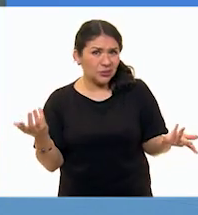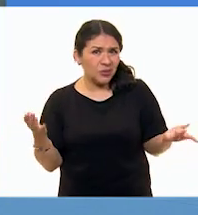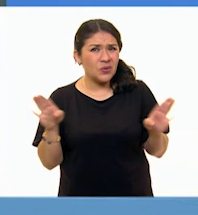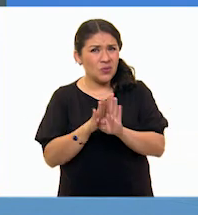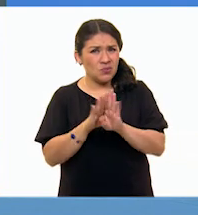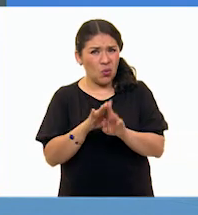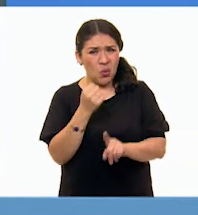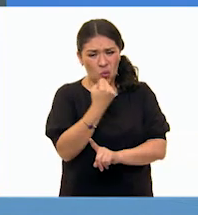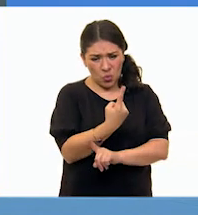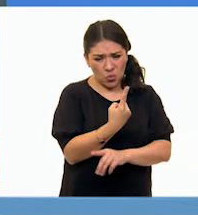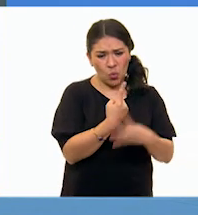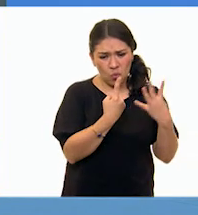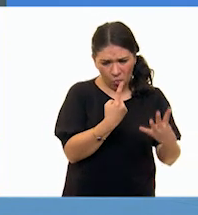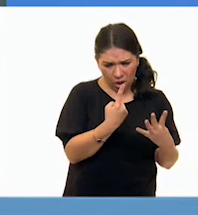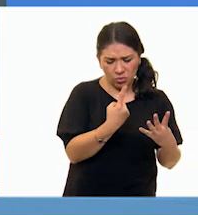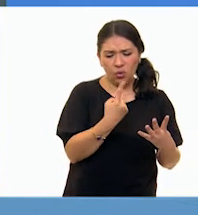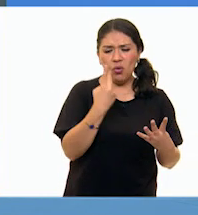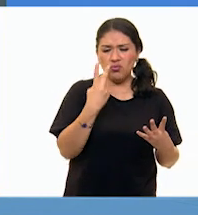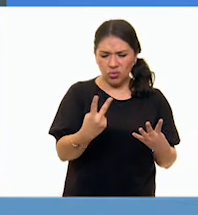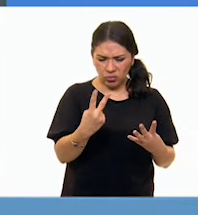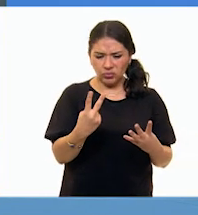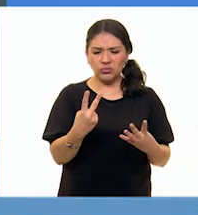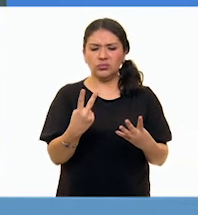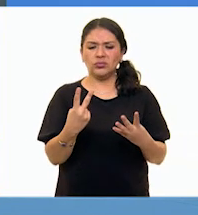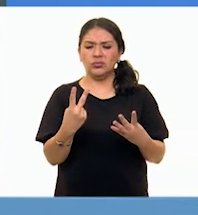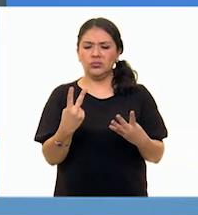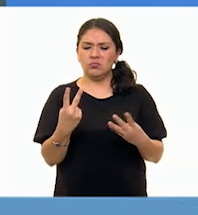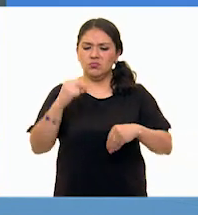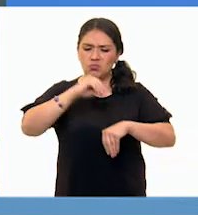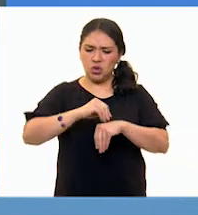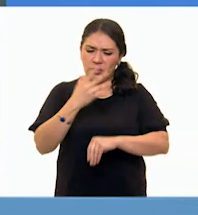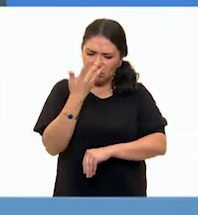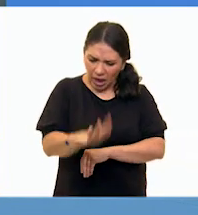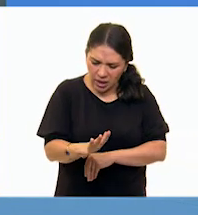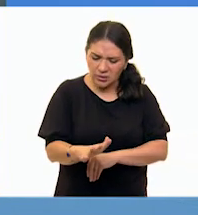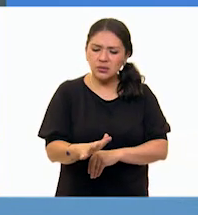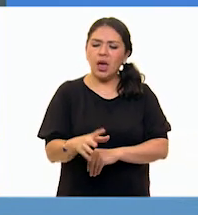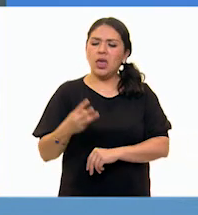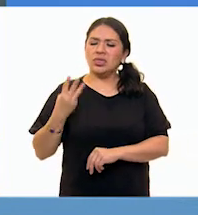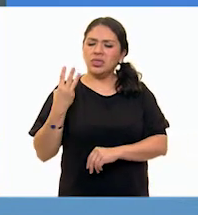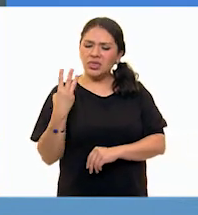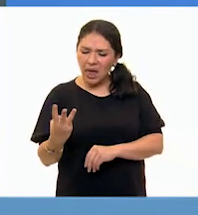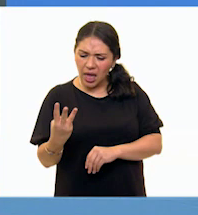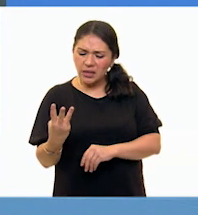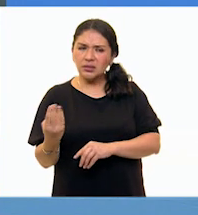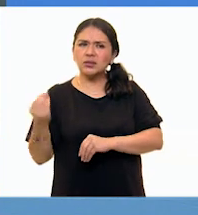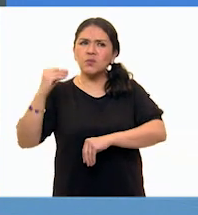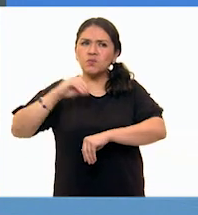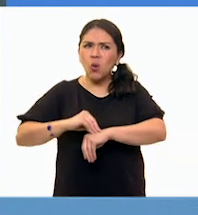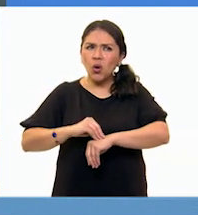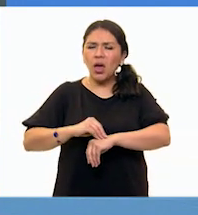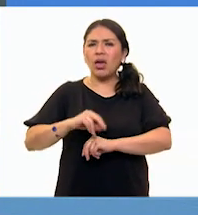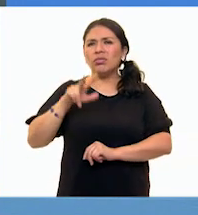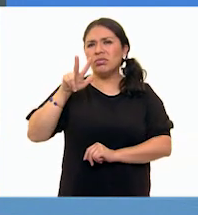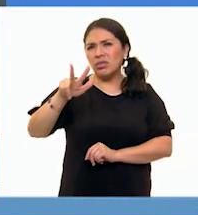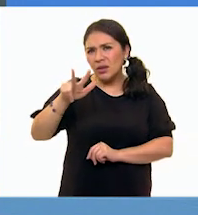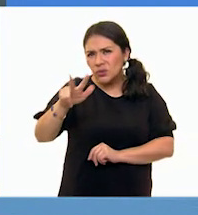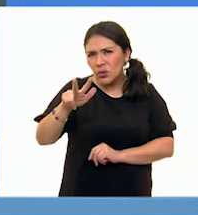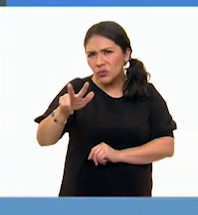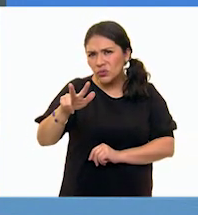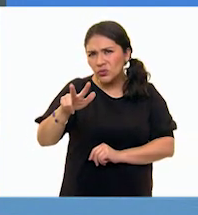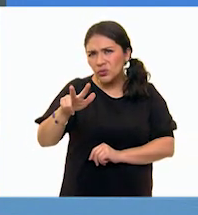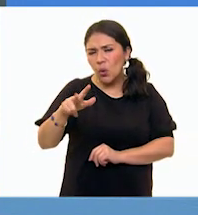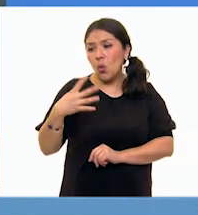figura 1 usó 4 cerillos, la 2 usó 10 cerillos y la figura 3 usó 18